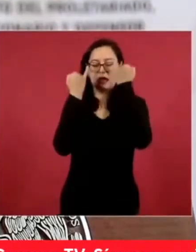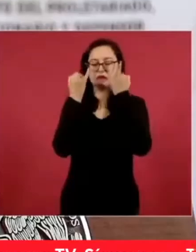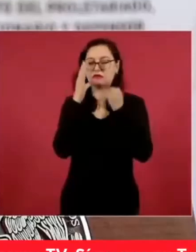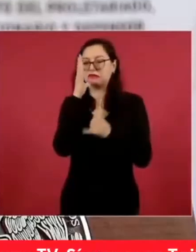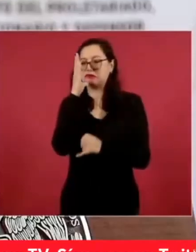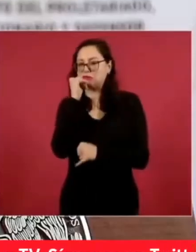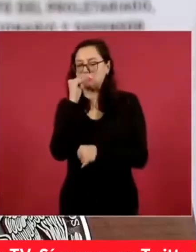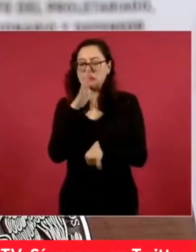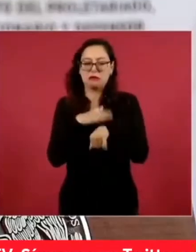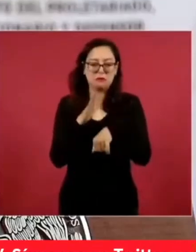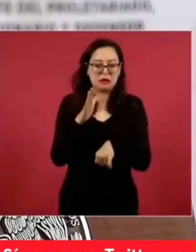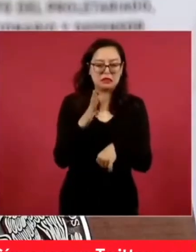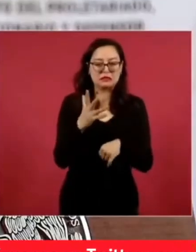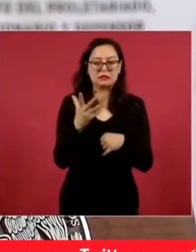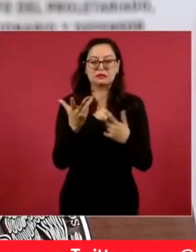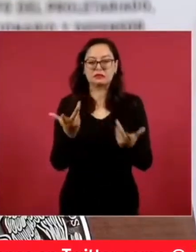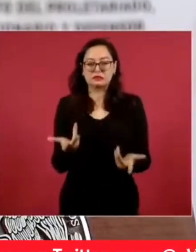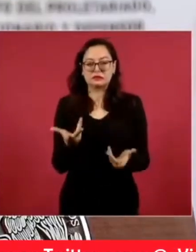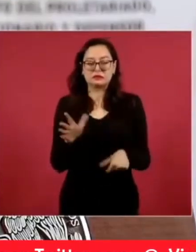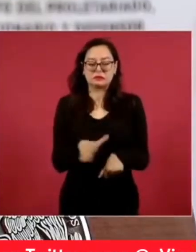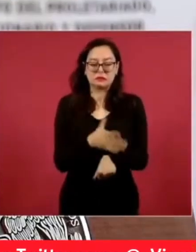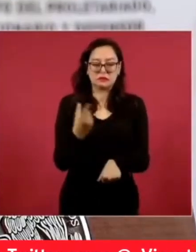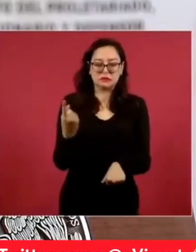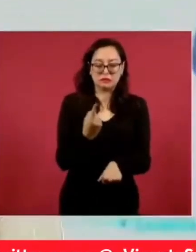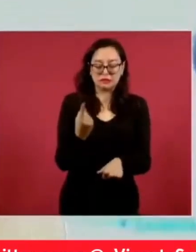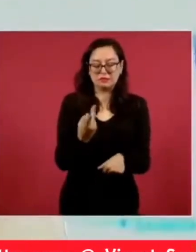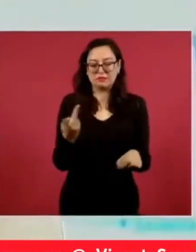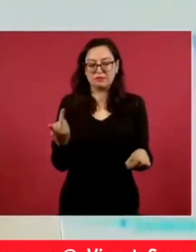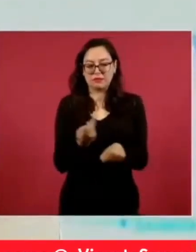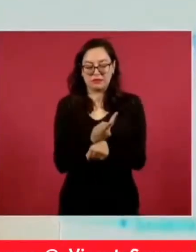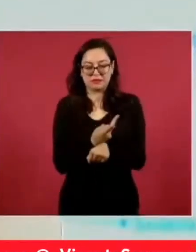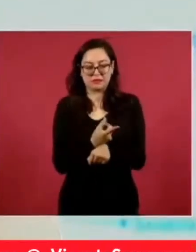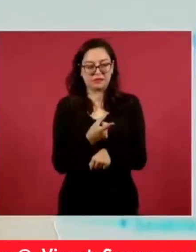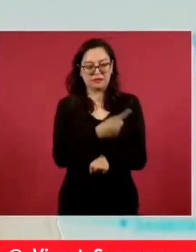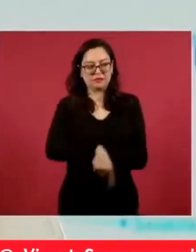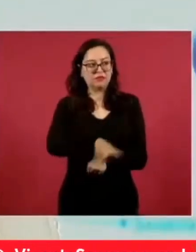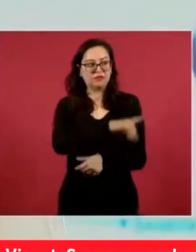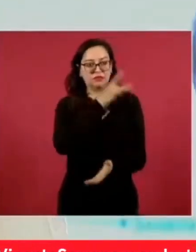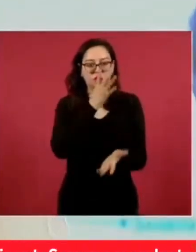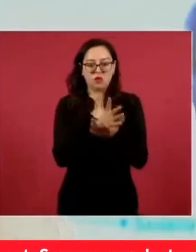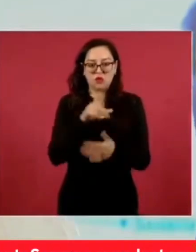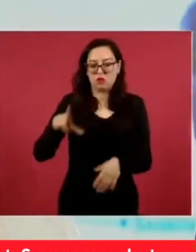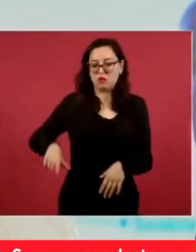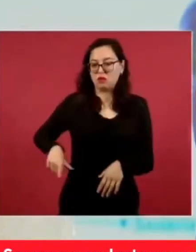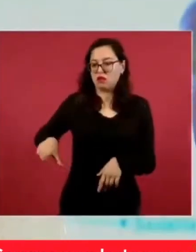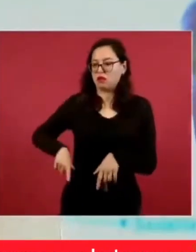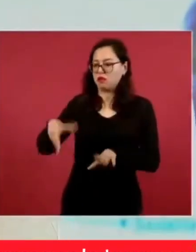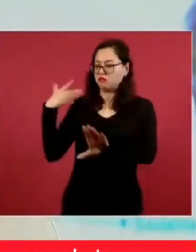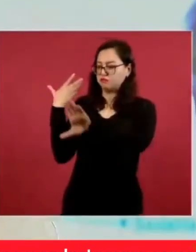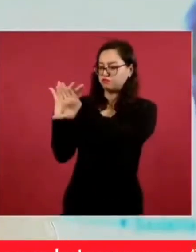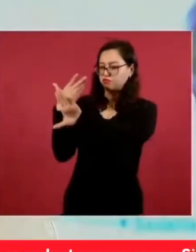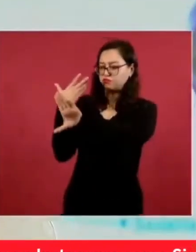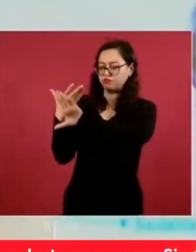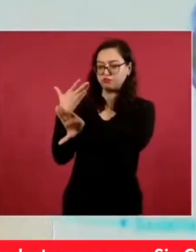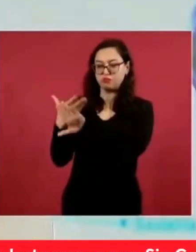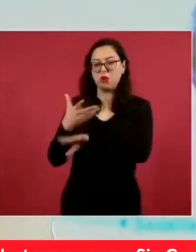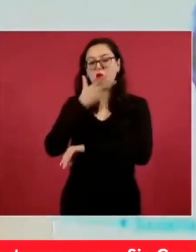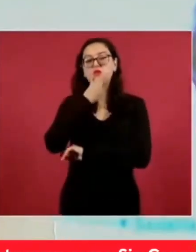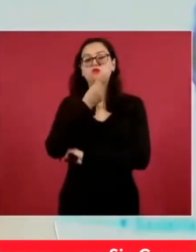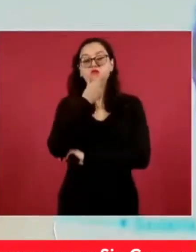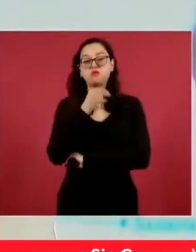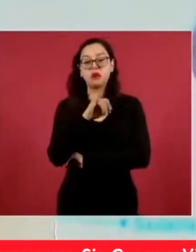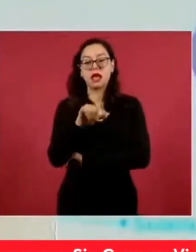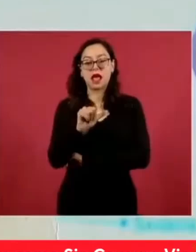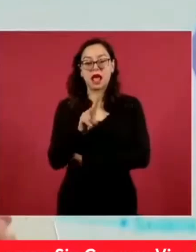convivir. Una de esas mentiras en forma de gráficas que sirven para atacar al gobierno fue difundida por Javier Tello.